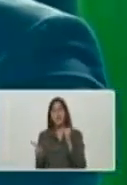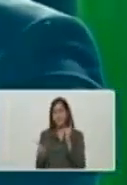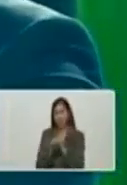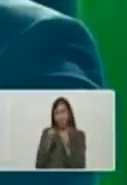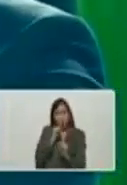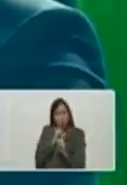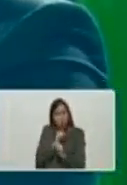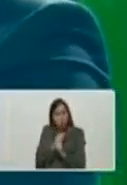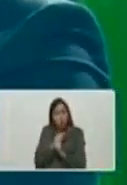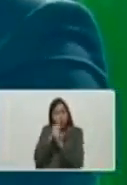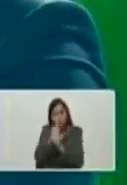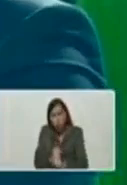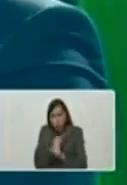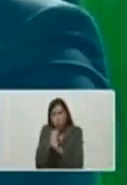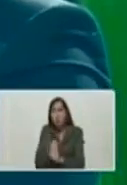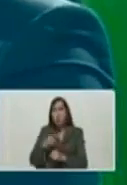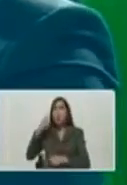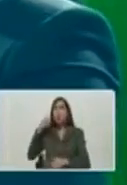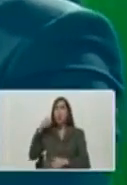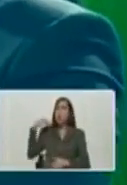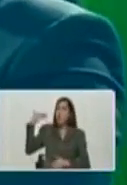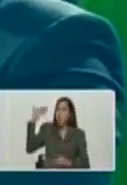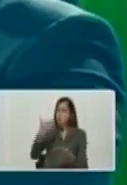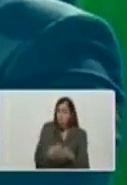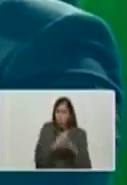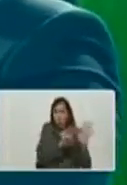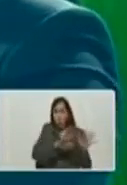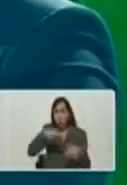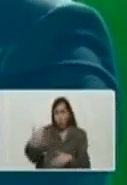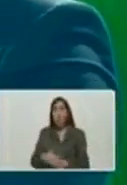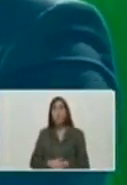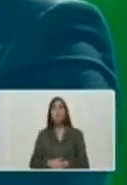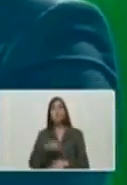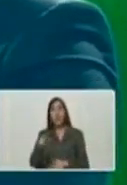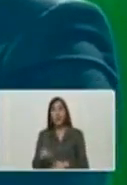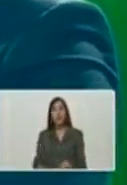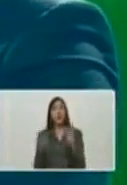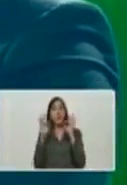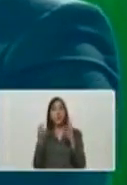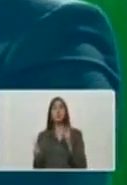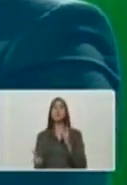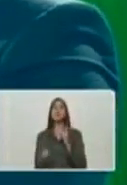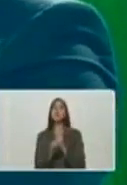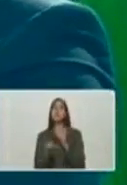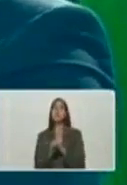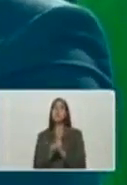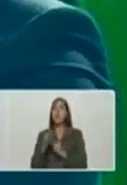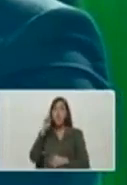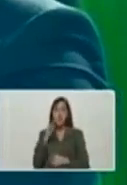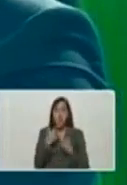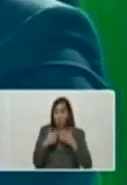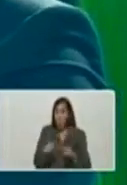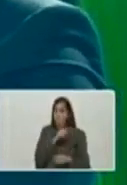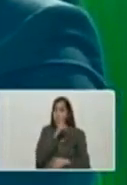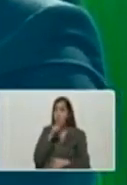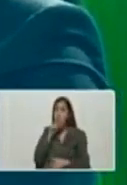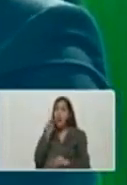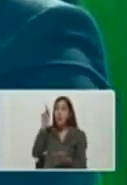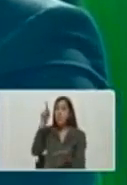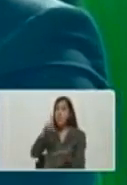de tradición, 75 años de este clásico Simón Bolívar, haya hecho presencia de